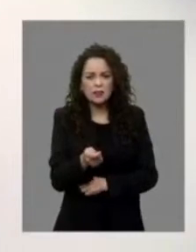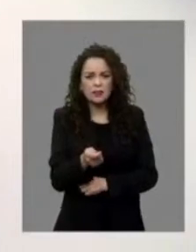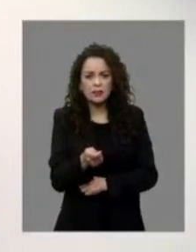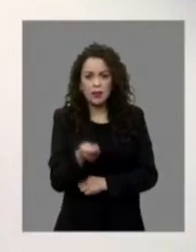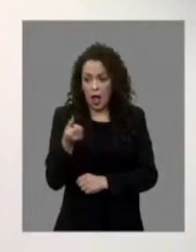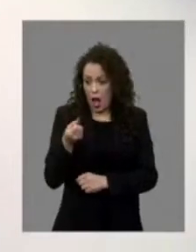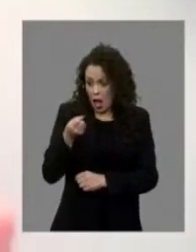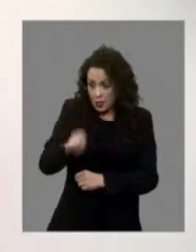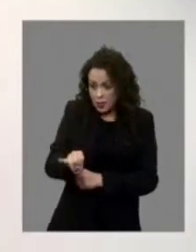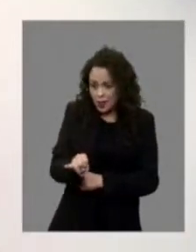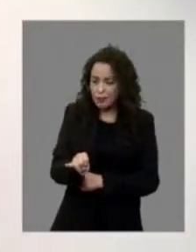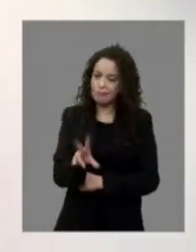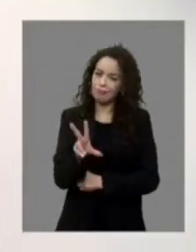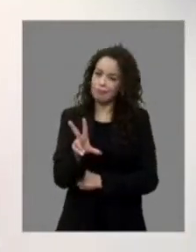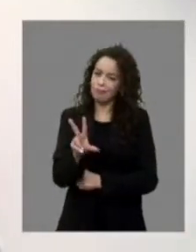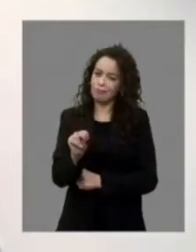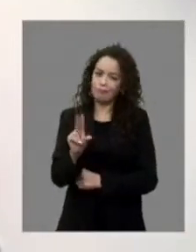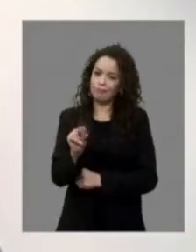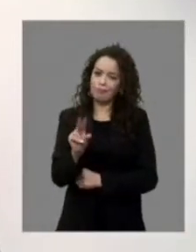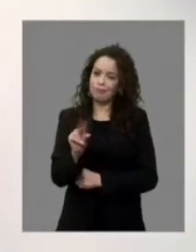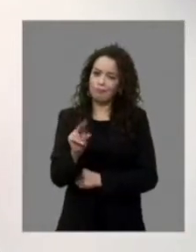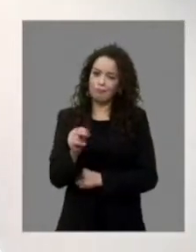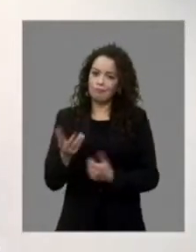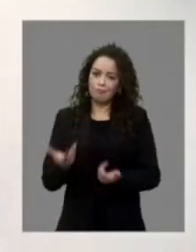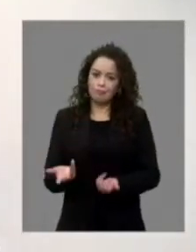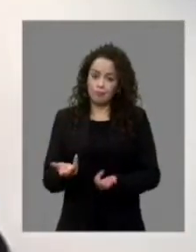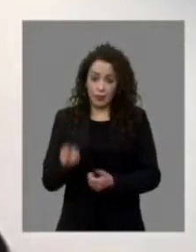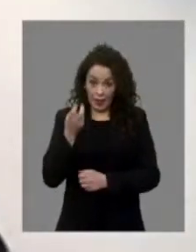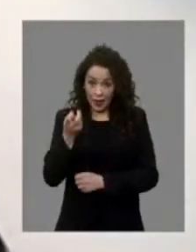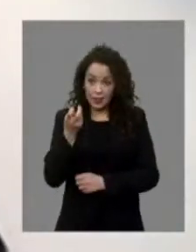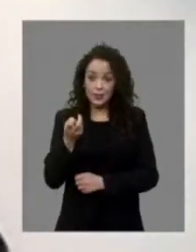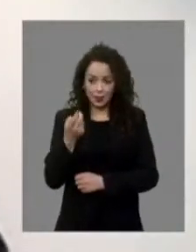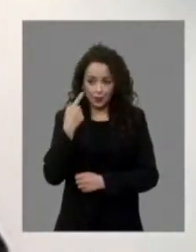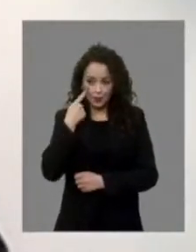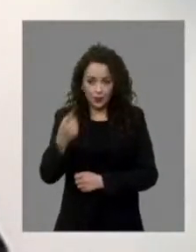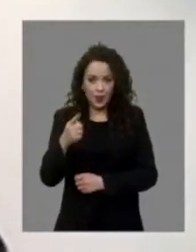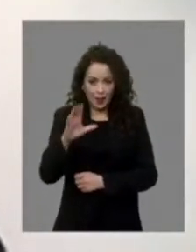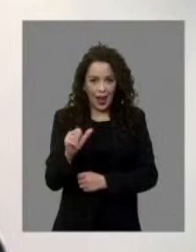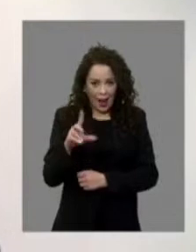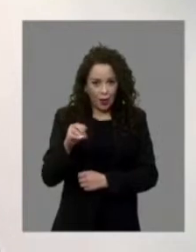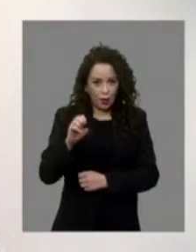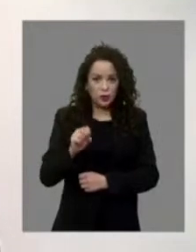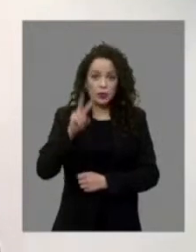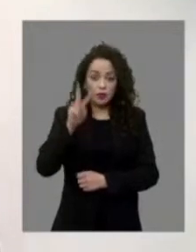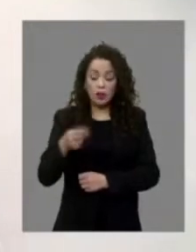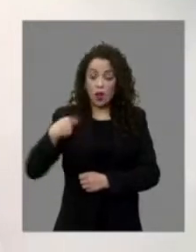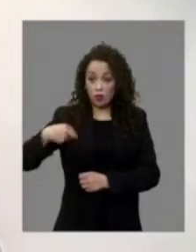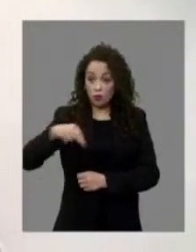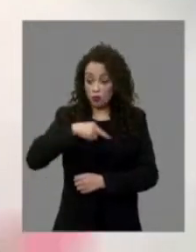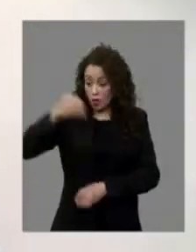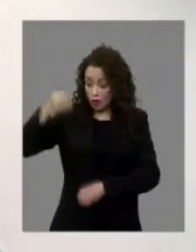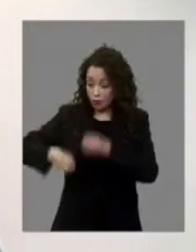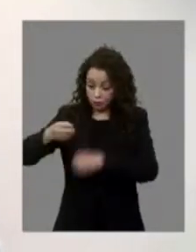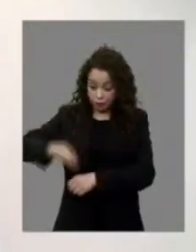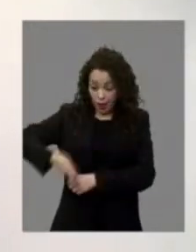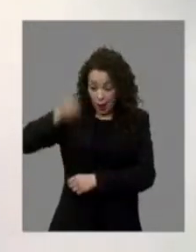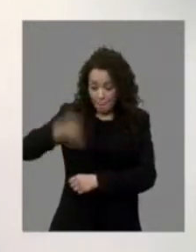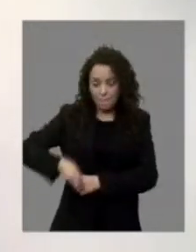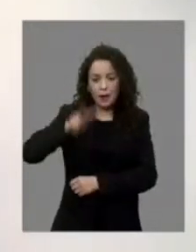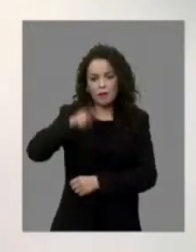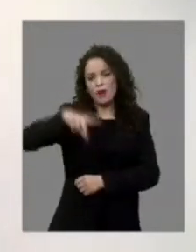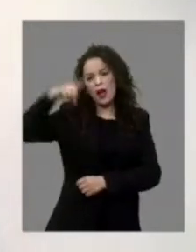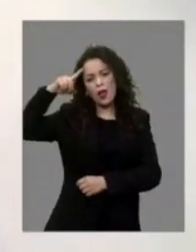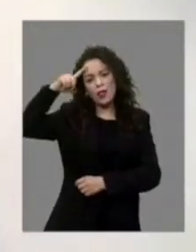así. Entonces, son retos, como podrás ver, Carlos, que hemos tenido como juzgadores a la hora de abordar